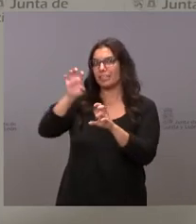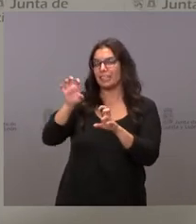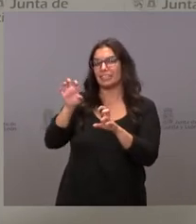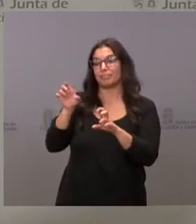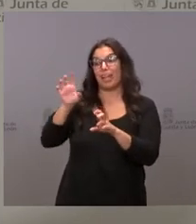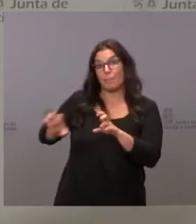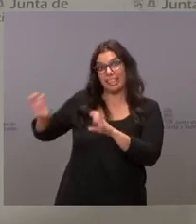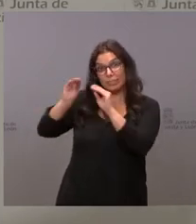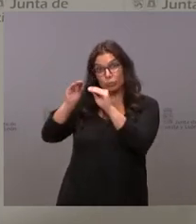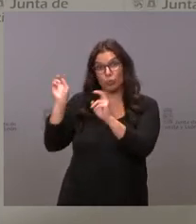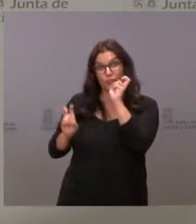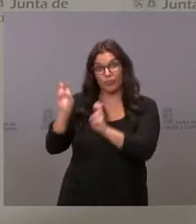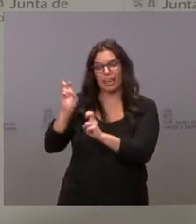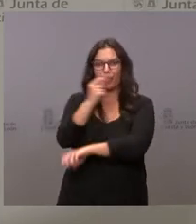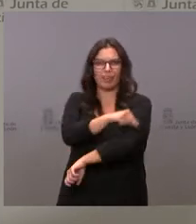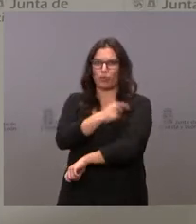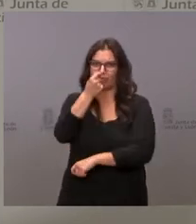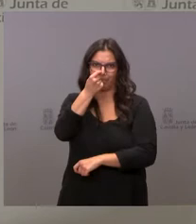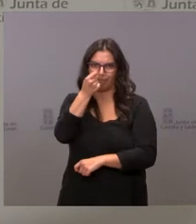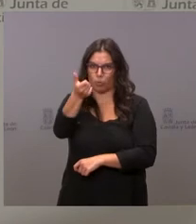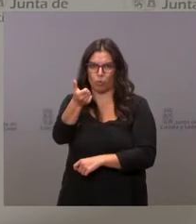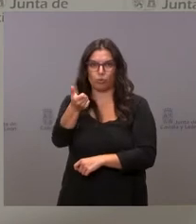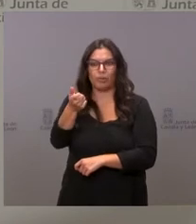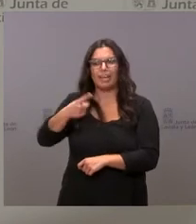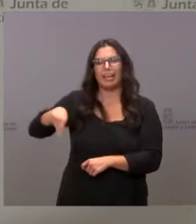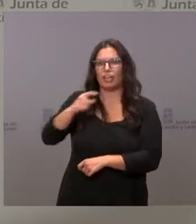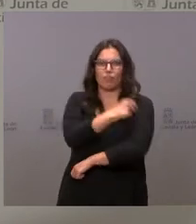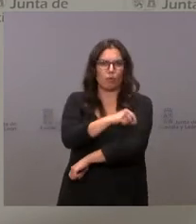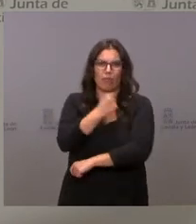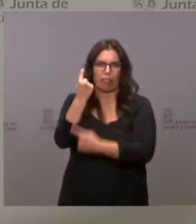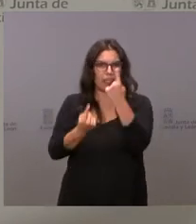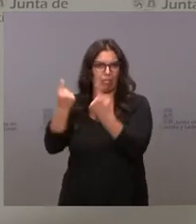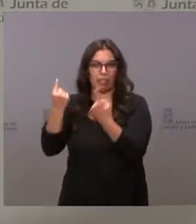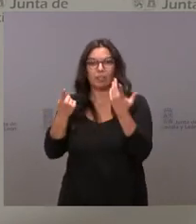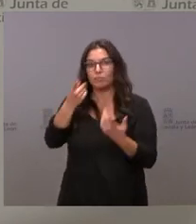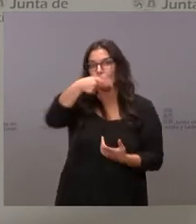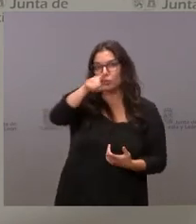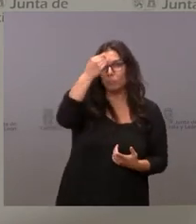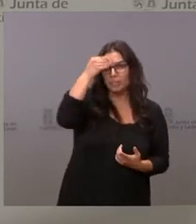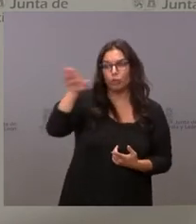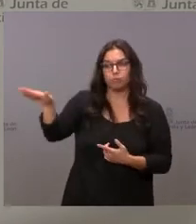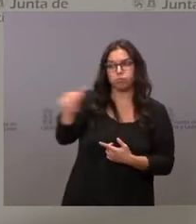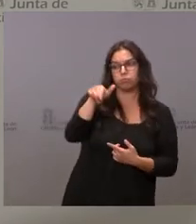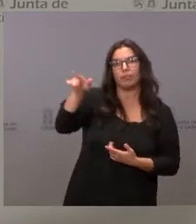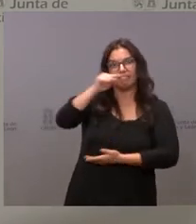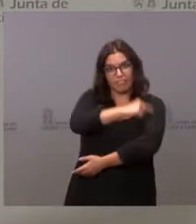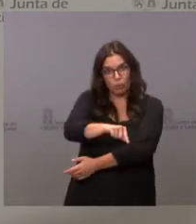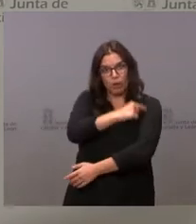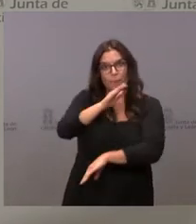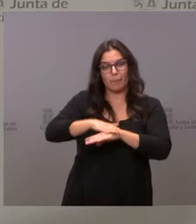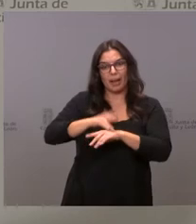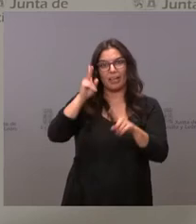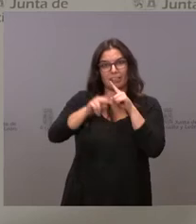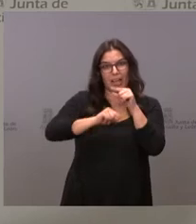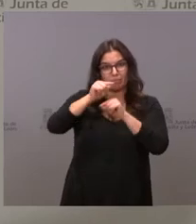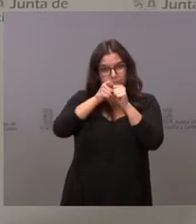de los temporeros que habían llegado solo estaban vacunados. ¿Se están planteando ustedes la posibilidad de vacunar a esas personas para que no se